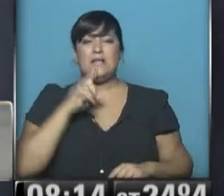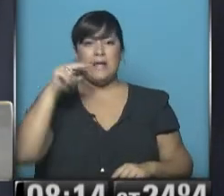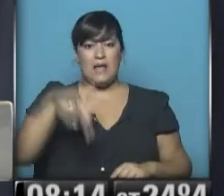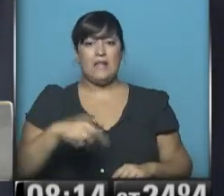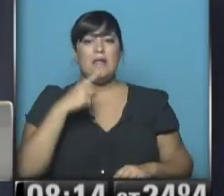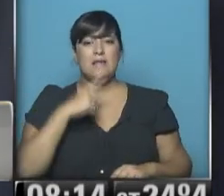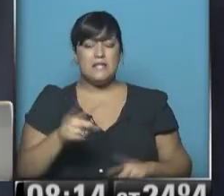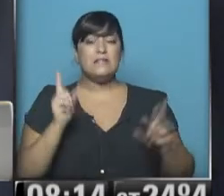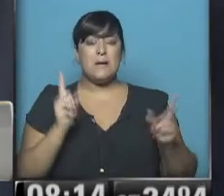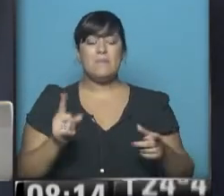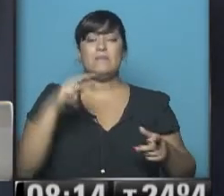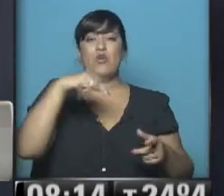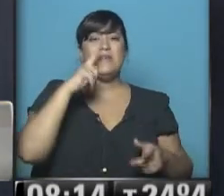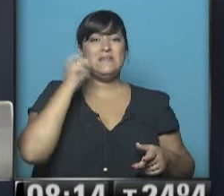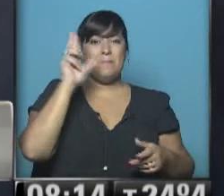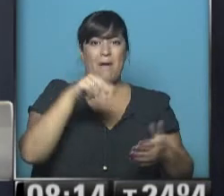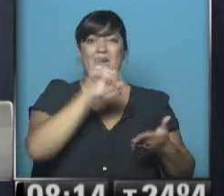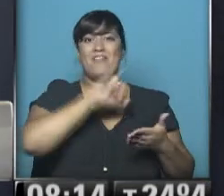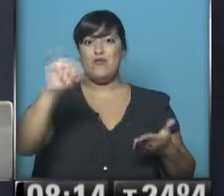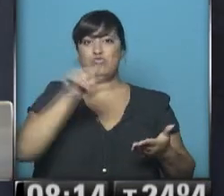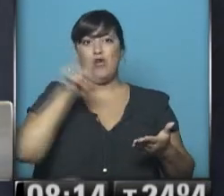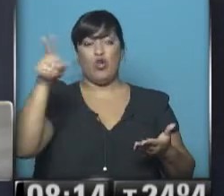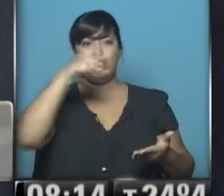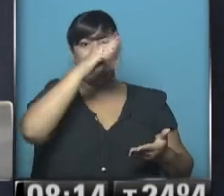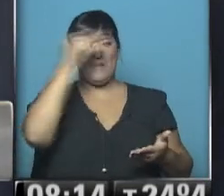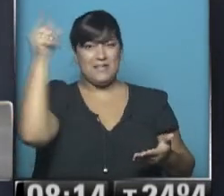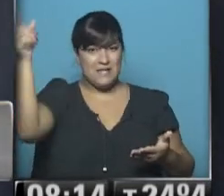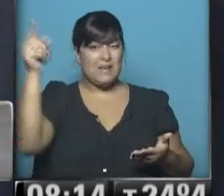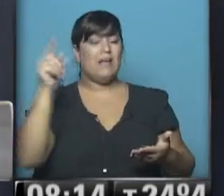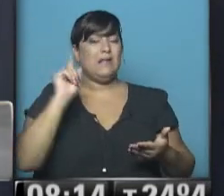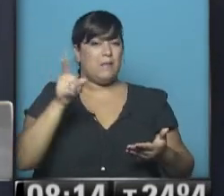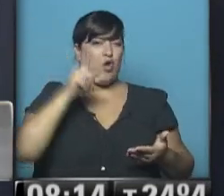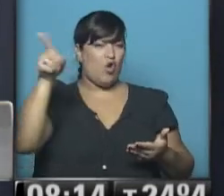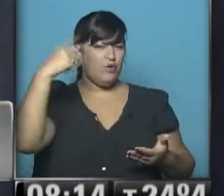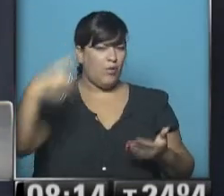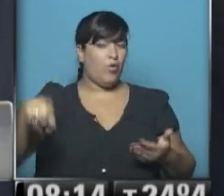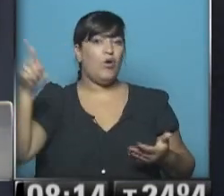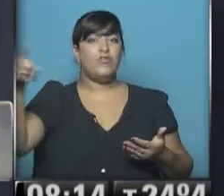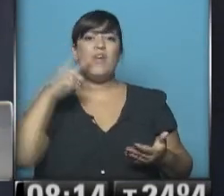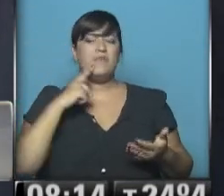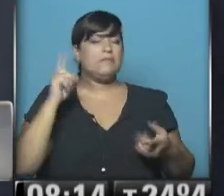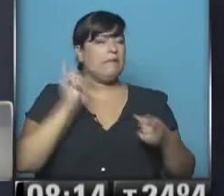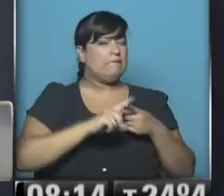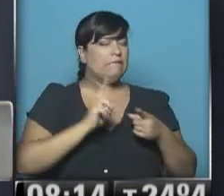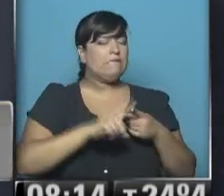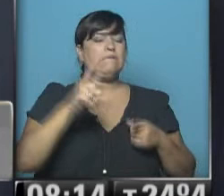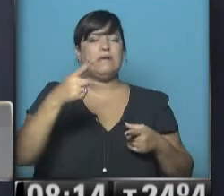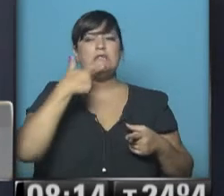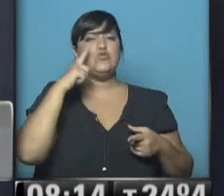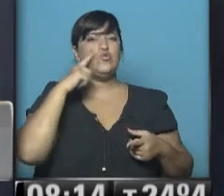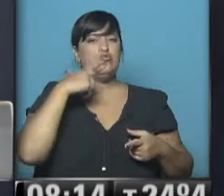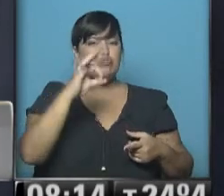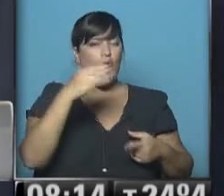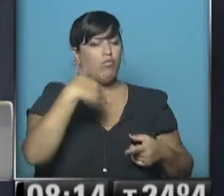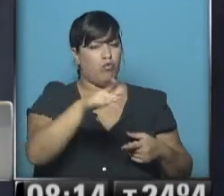de la denuncia del fiscal nisman en contra de la presidenta de distintos funcionarios del gobierno estaba la mano de jaime stiusso y yo quería saber qué